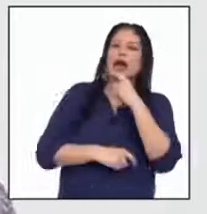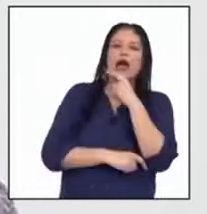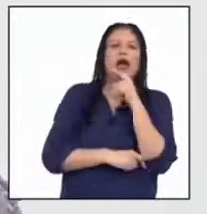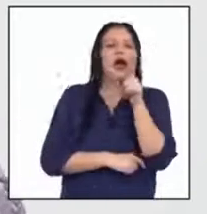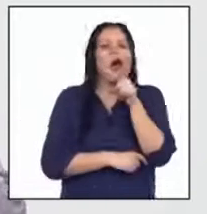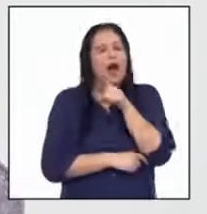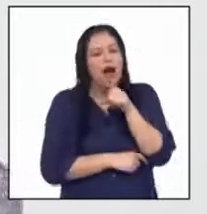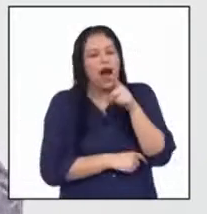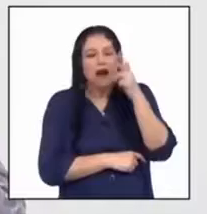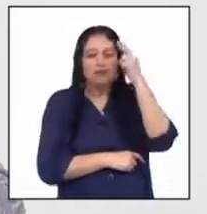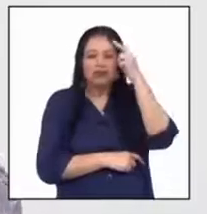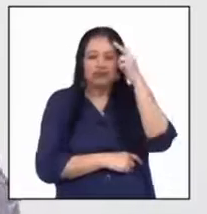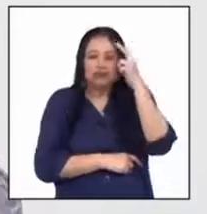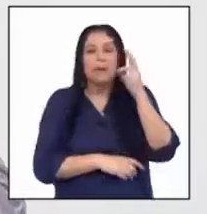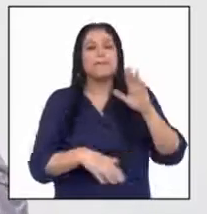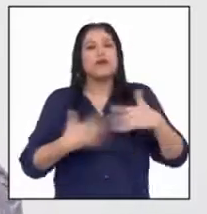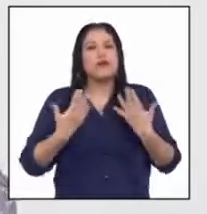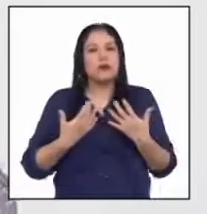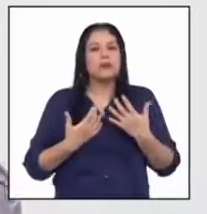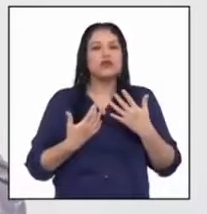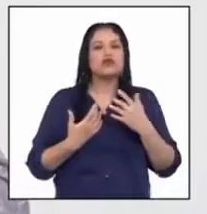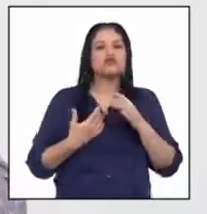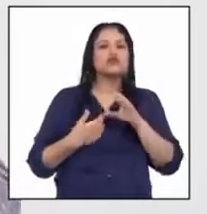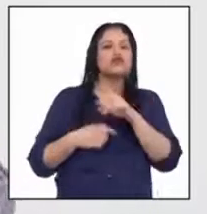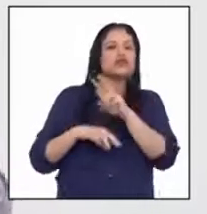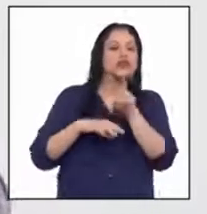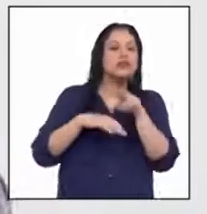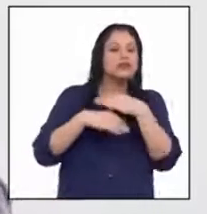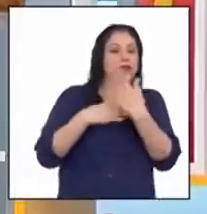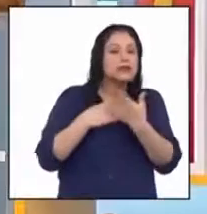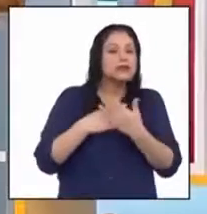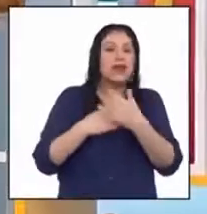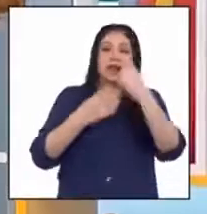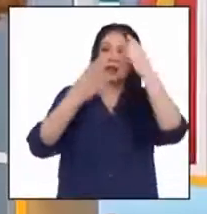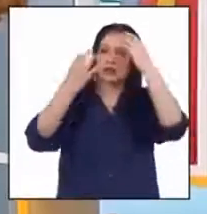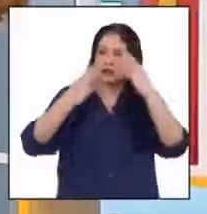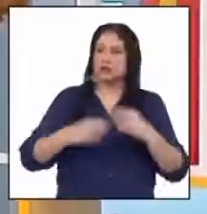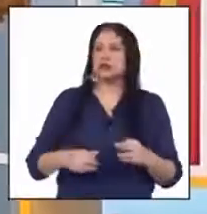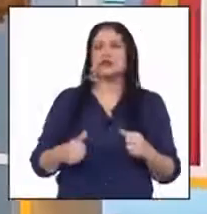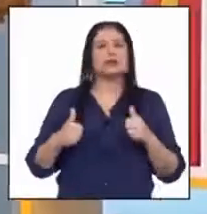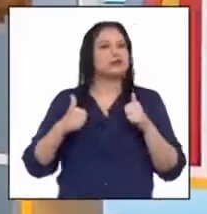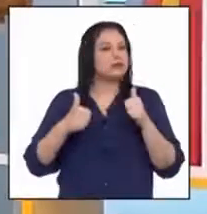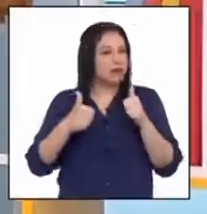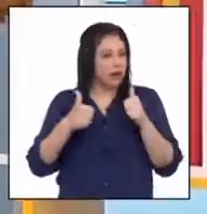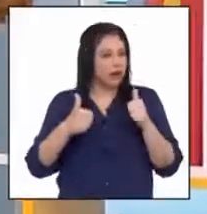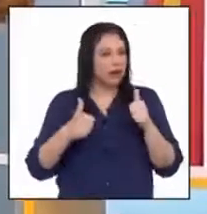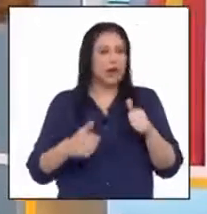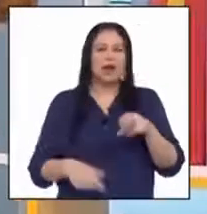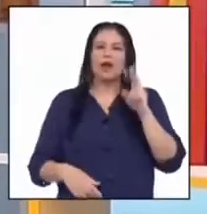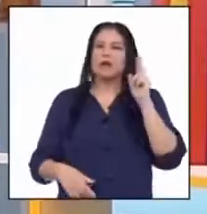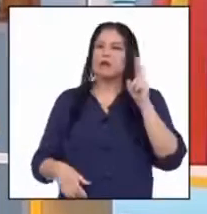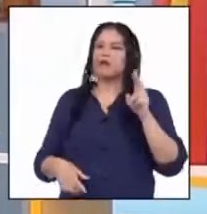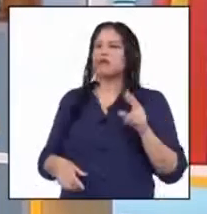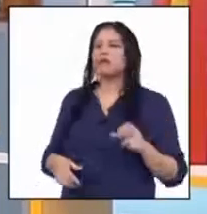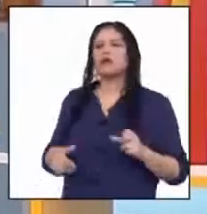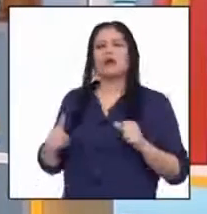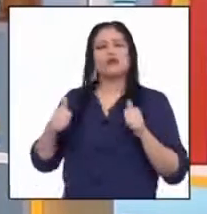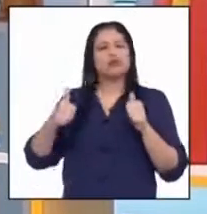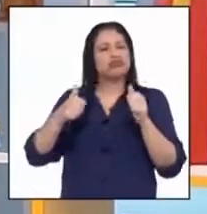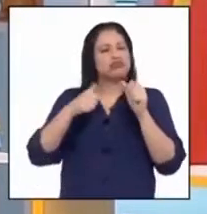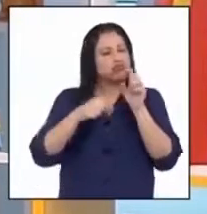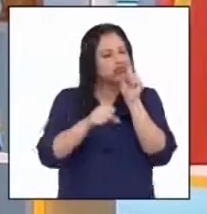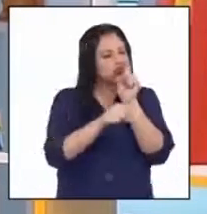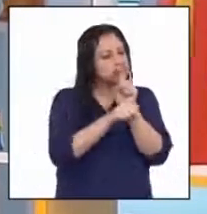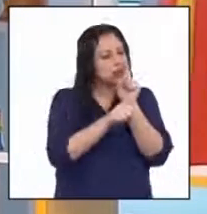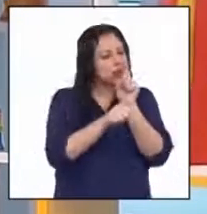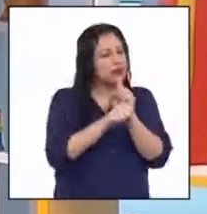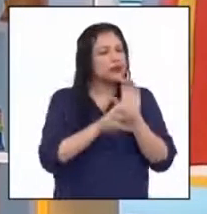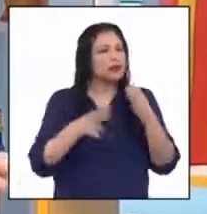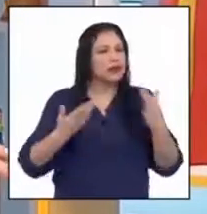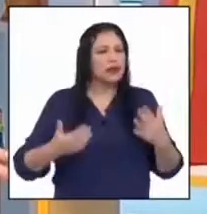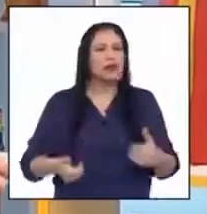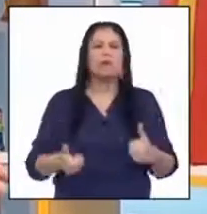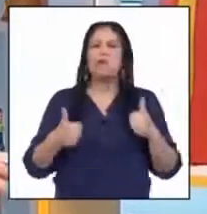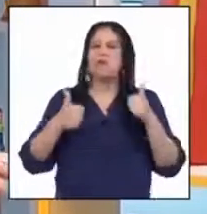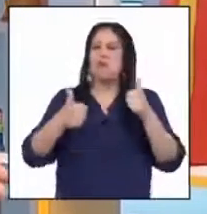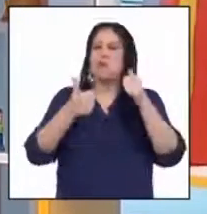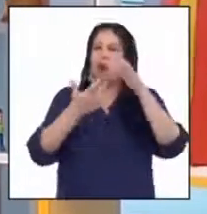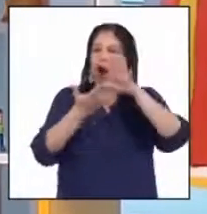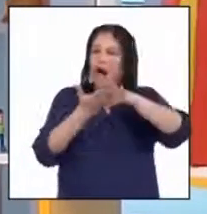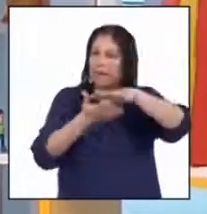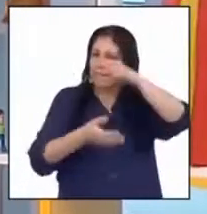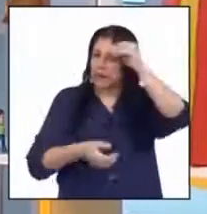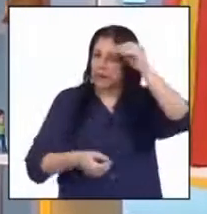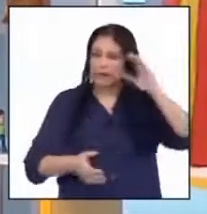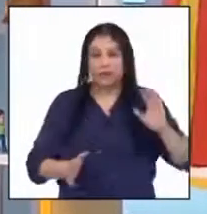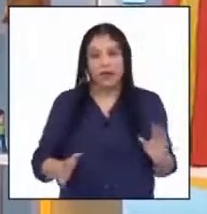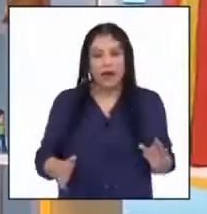interpretarlos, podemos tomar decisiones correctas. Profesora, estuvo muy didáctico este programa, fue un buen